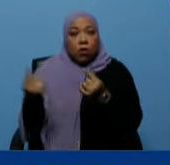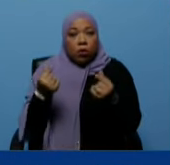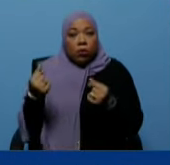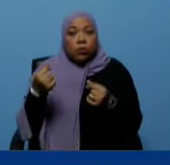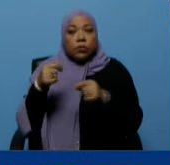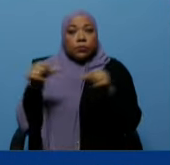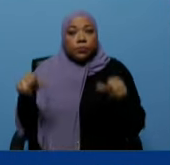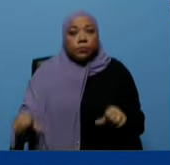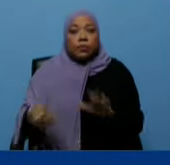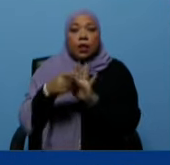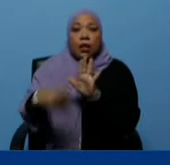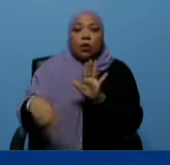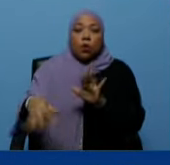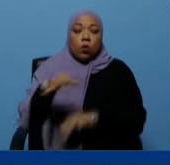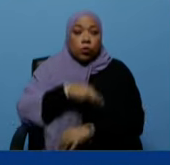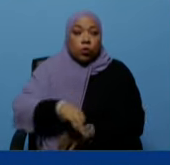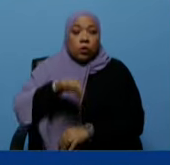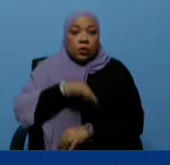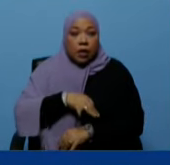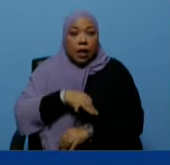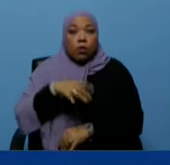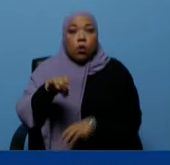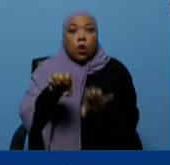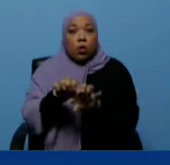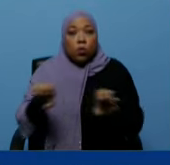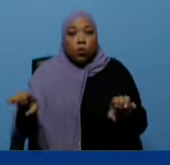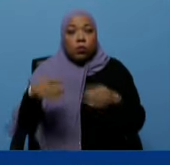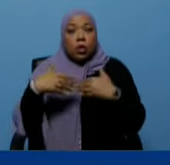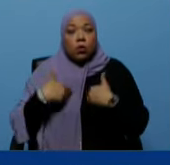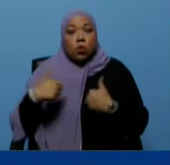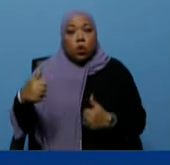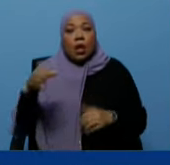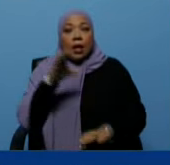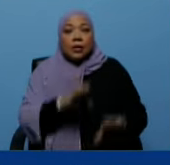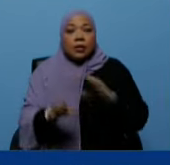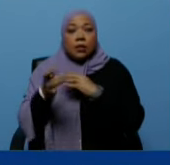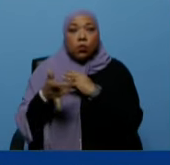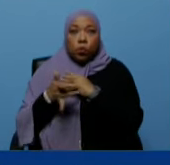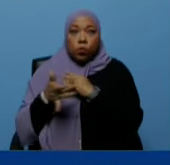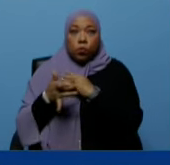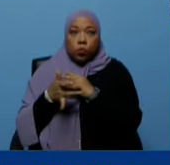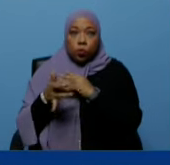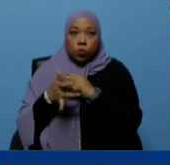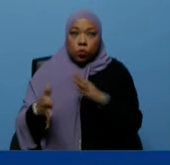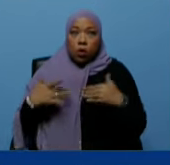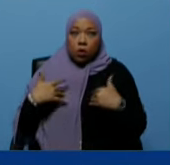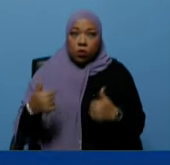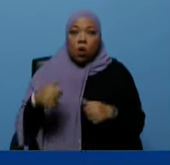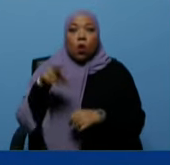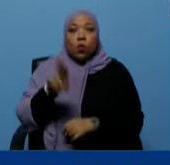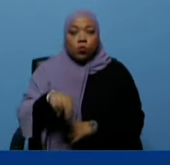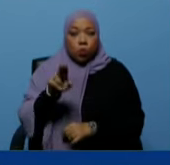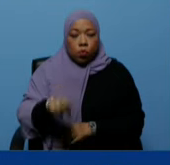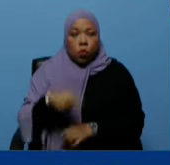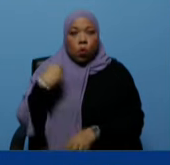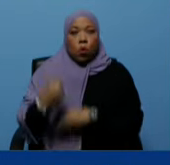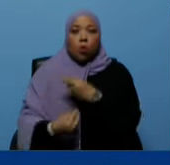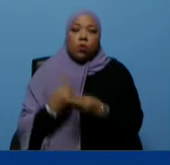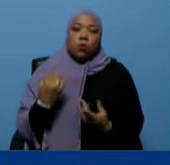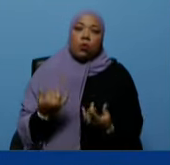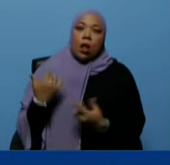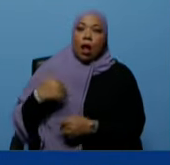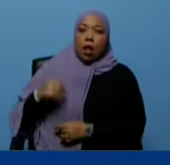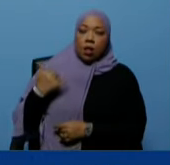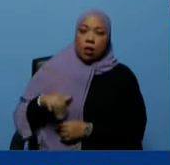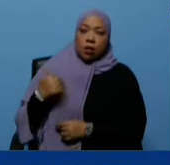y con los derechos sociales de Argentina, con la educación, con la ciencia, la tecnología, la salud, jamás había ocurrido en